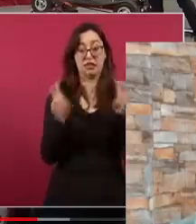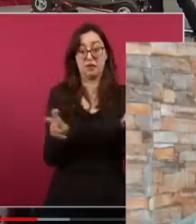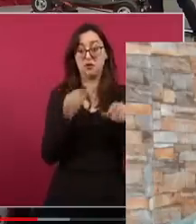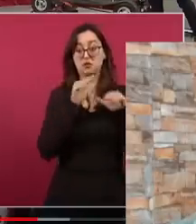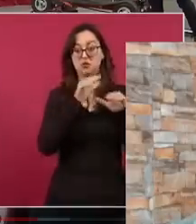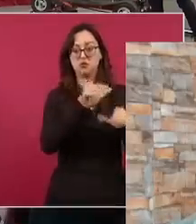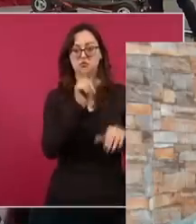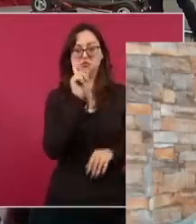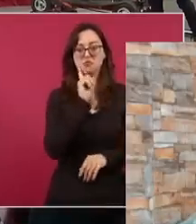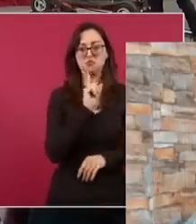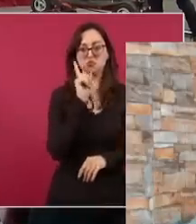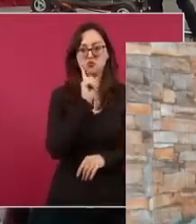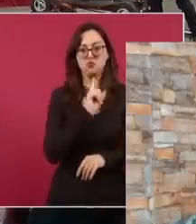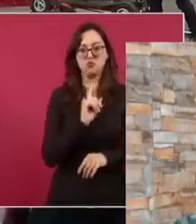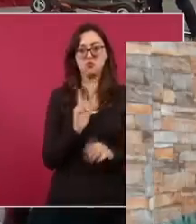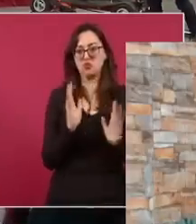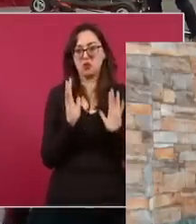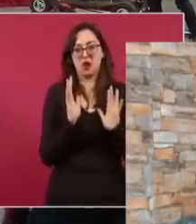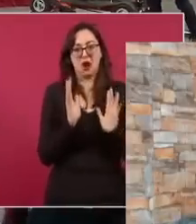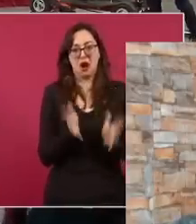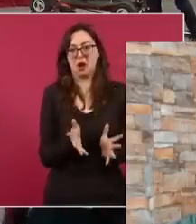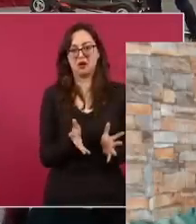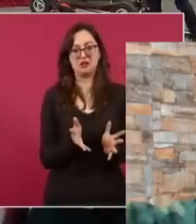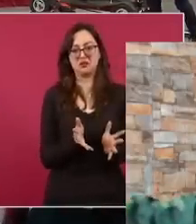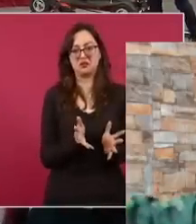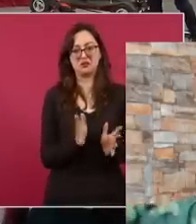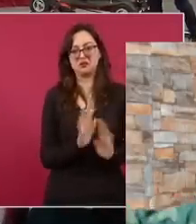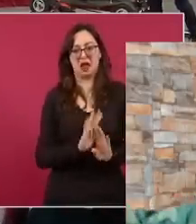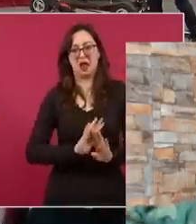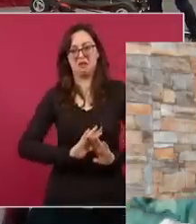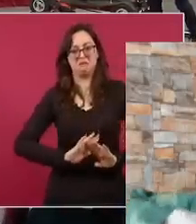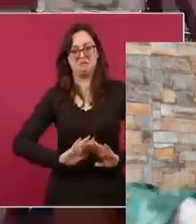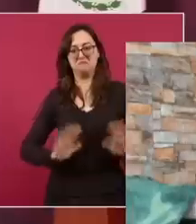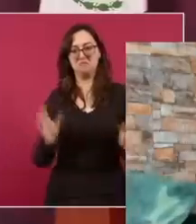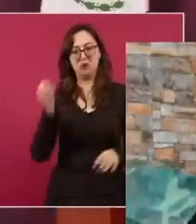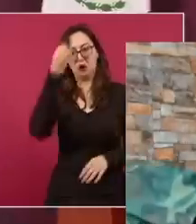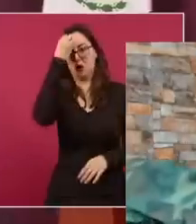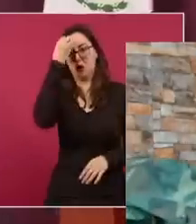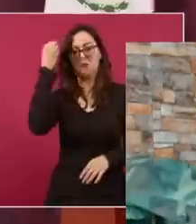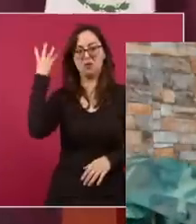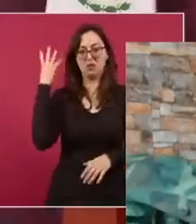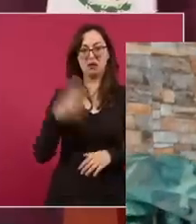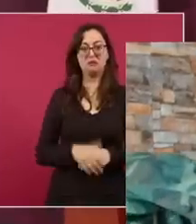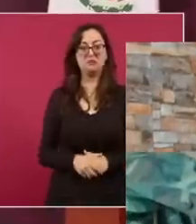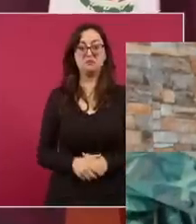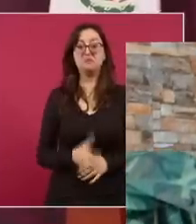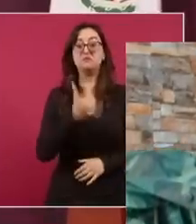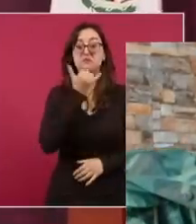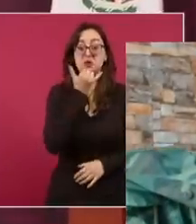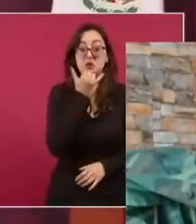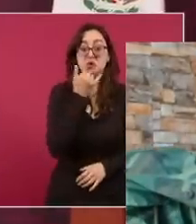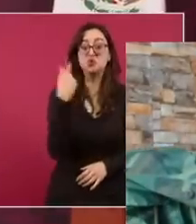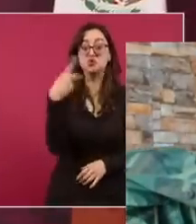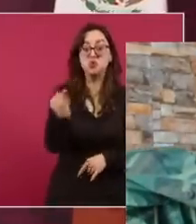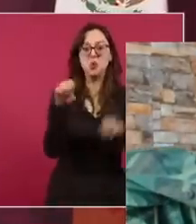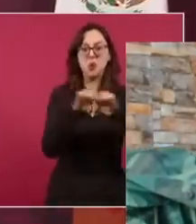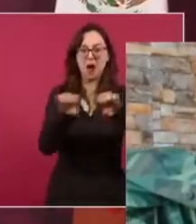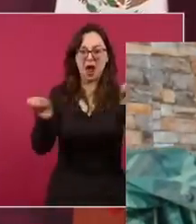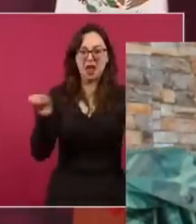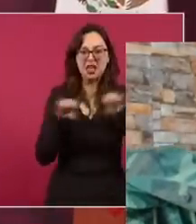Entonces estos infames, miserables del gobierno, de la presidencia, ¿sí? Sí, presidente, de gente que trabaja con usted,